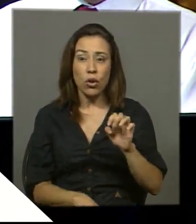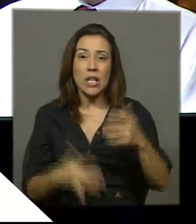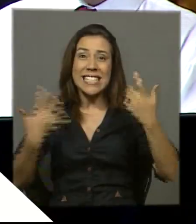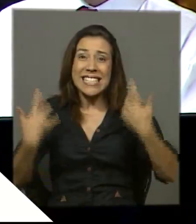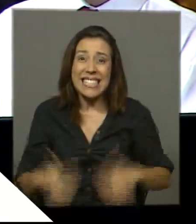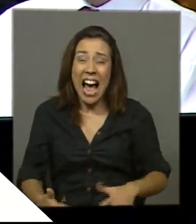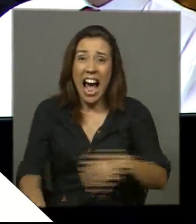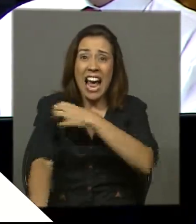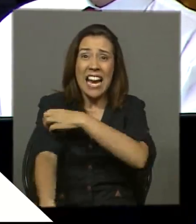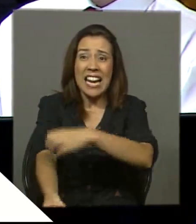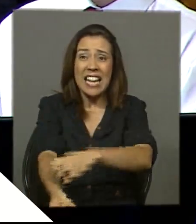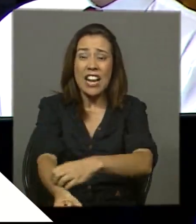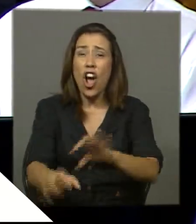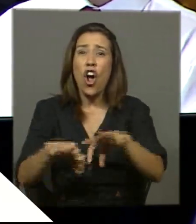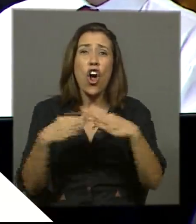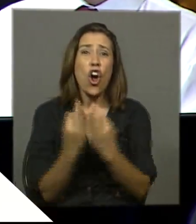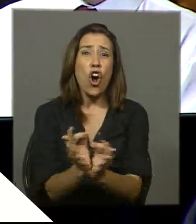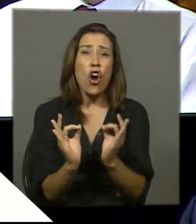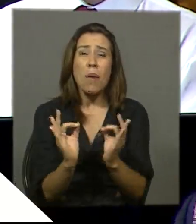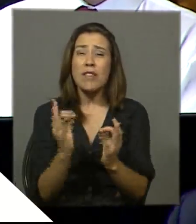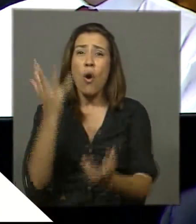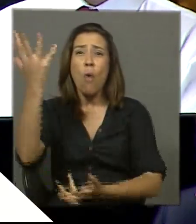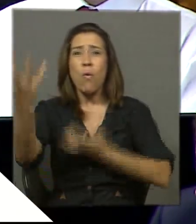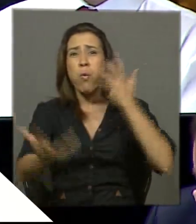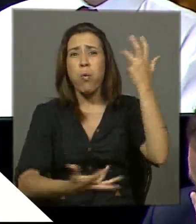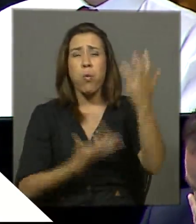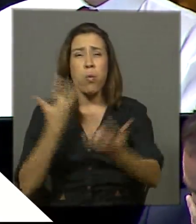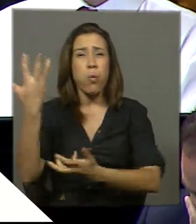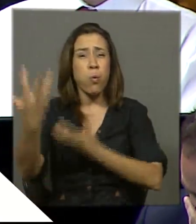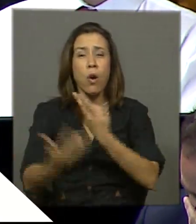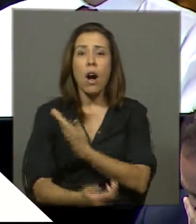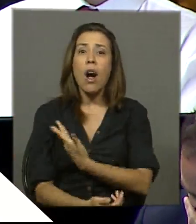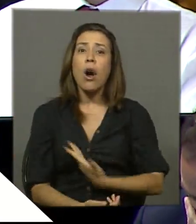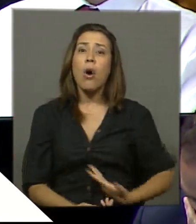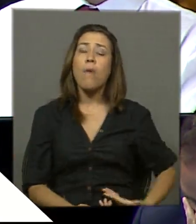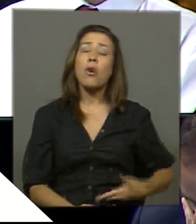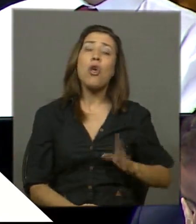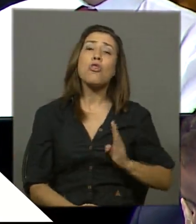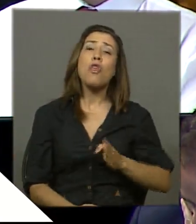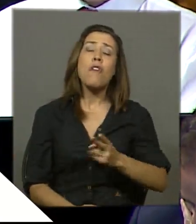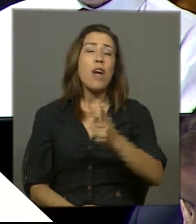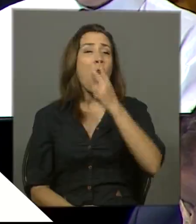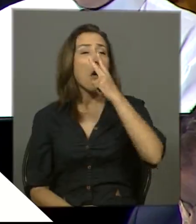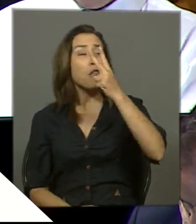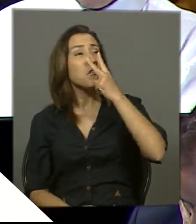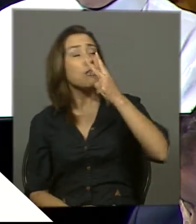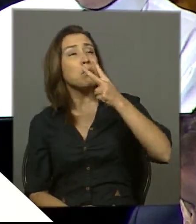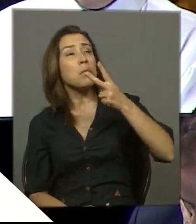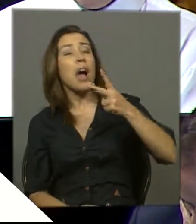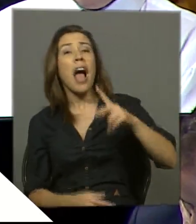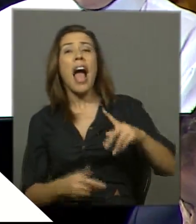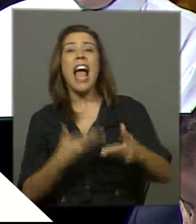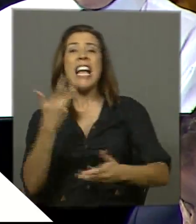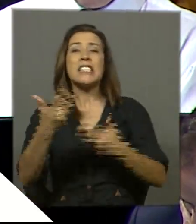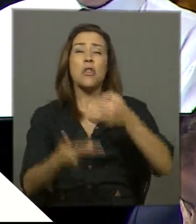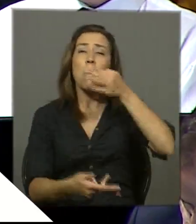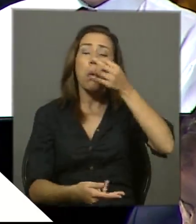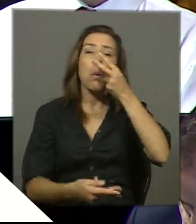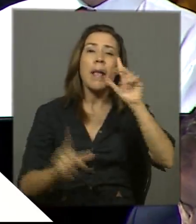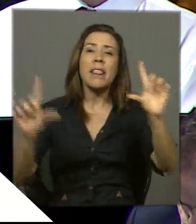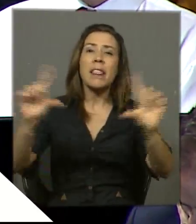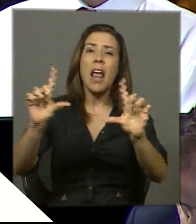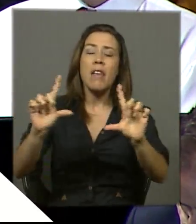habían regiones que estaban completamente en llamas y el gobierno seguía viendo los incendios por televisión